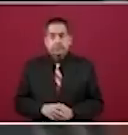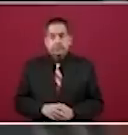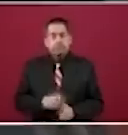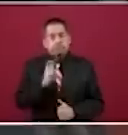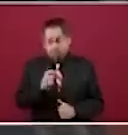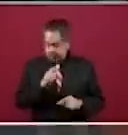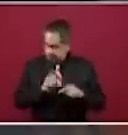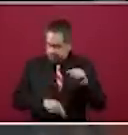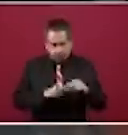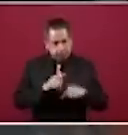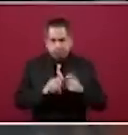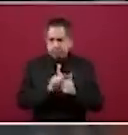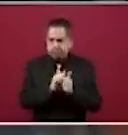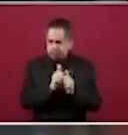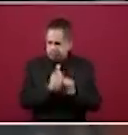tiene que ir cambiando.